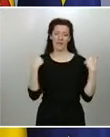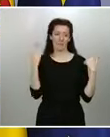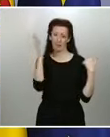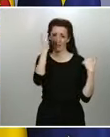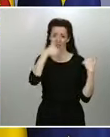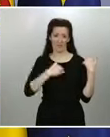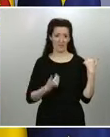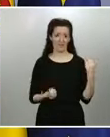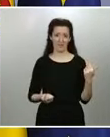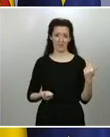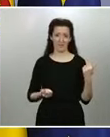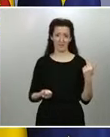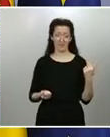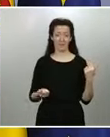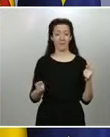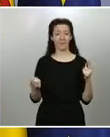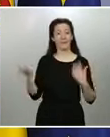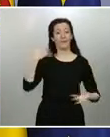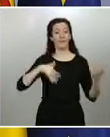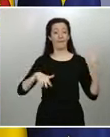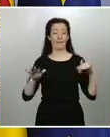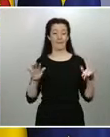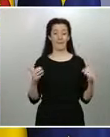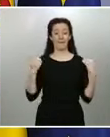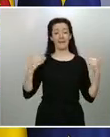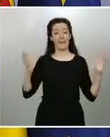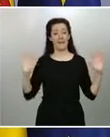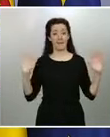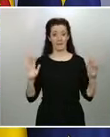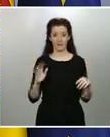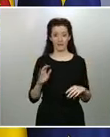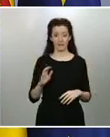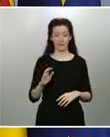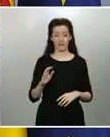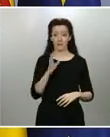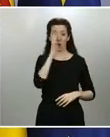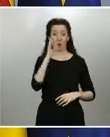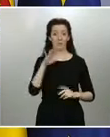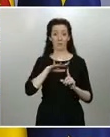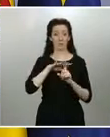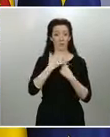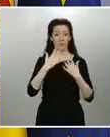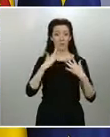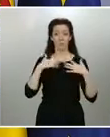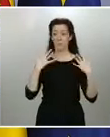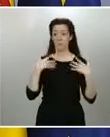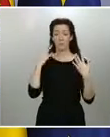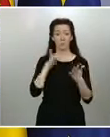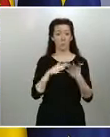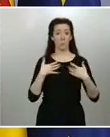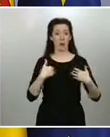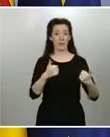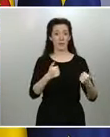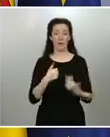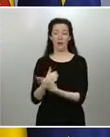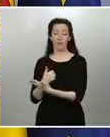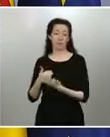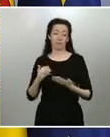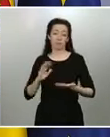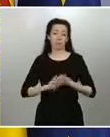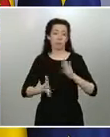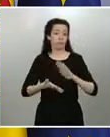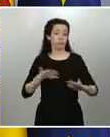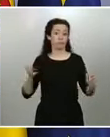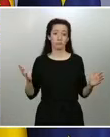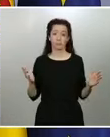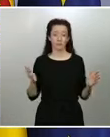porque todo cuanto ocurre puede permitirse el lujo de no concurrir a esa situación eso lo viene